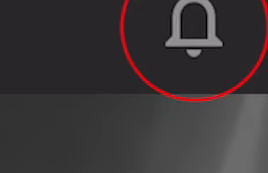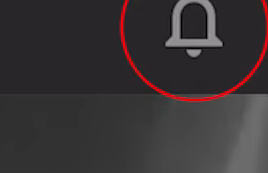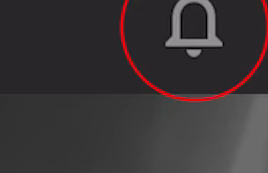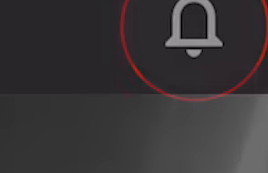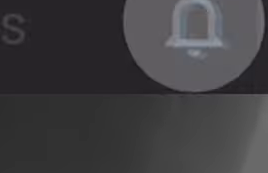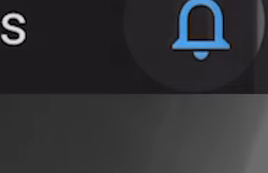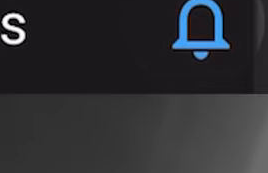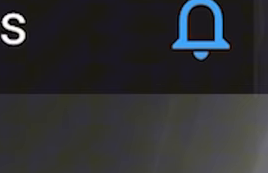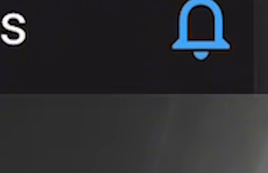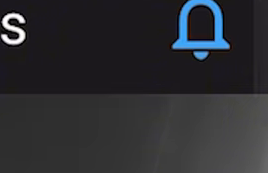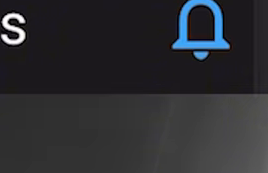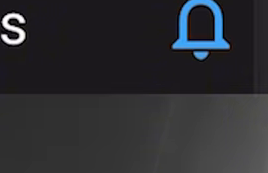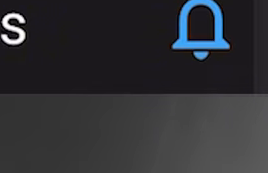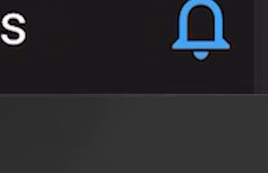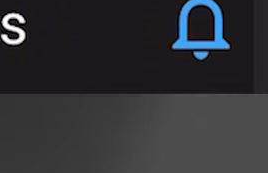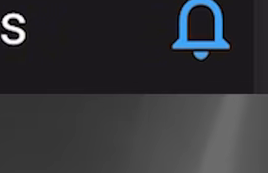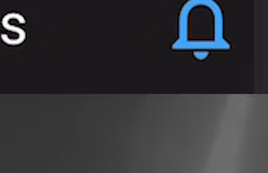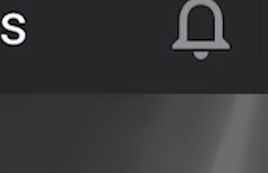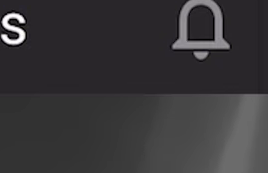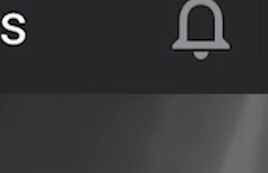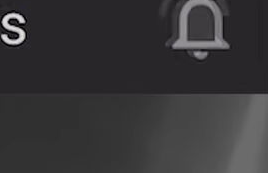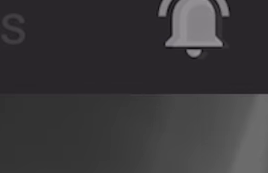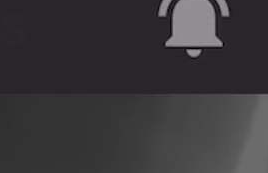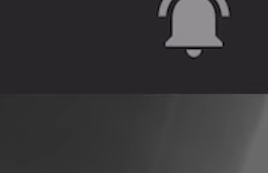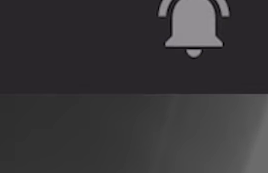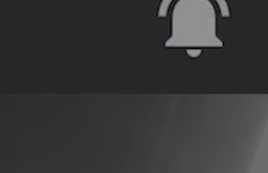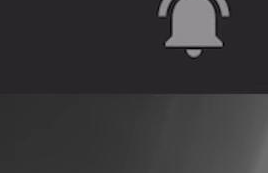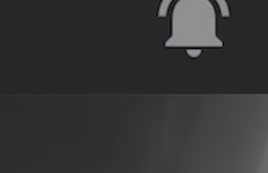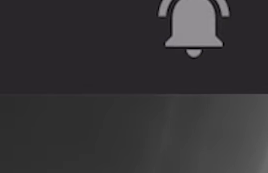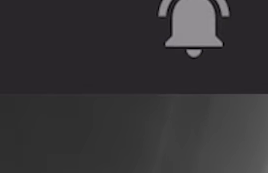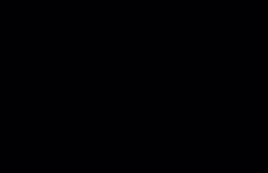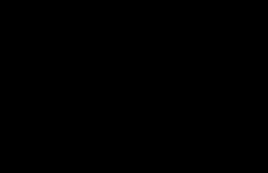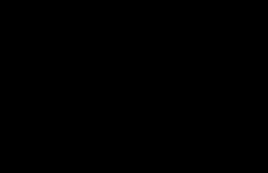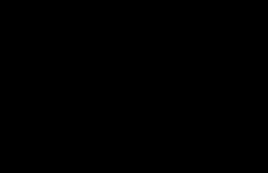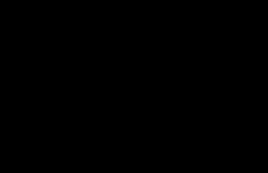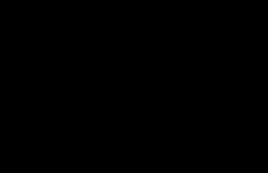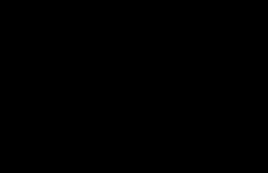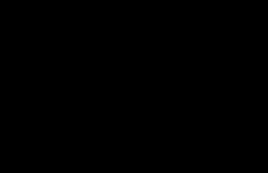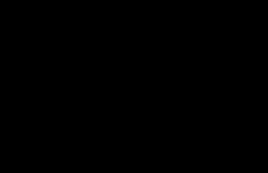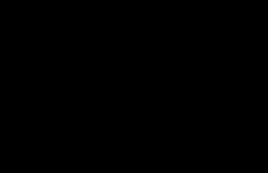el mundo, suscríbete y activa la campana. Somos Noticias al Día.